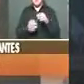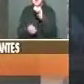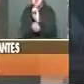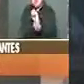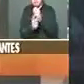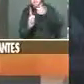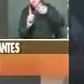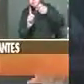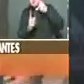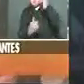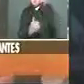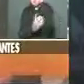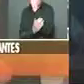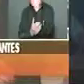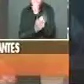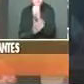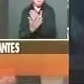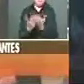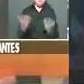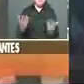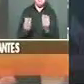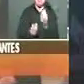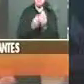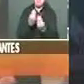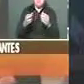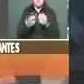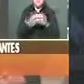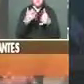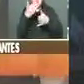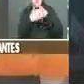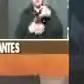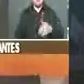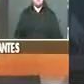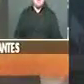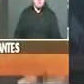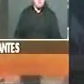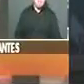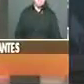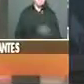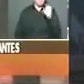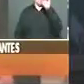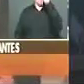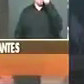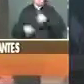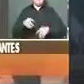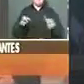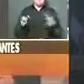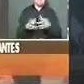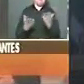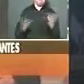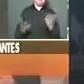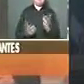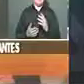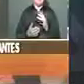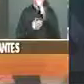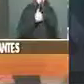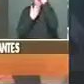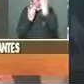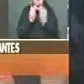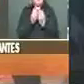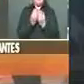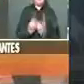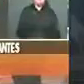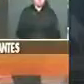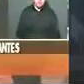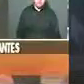secuestrando, extorsionando, matando, haciéndole tanto daño al país. Este país no se puede convertir en el paraíso de los terroristas,